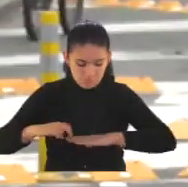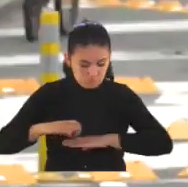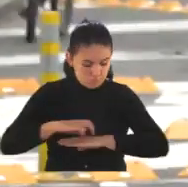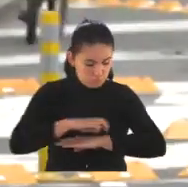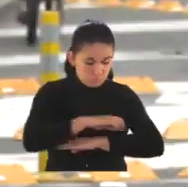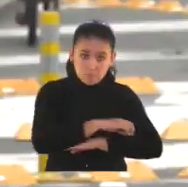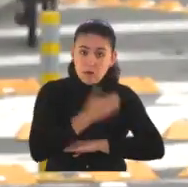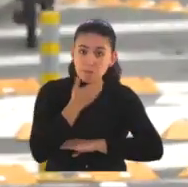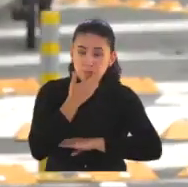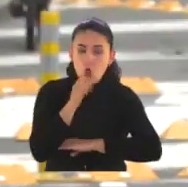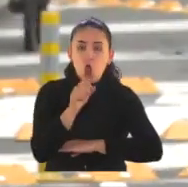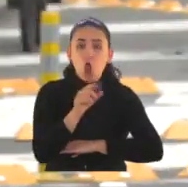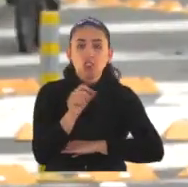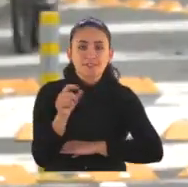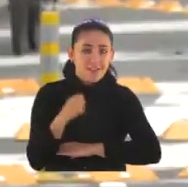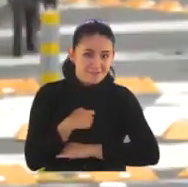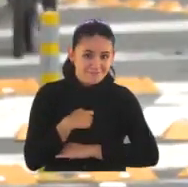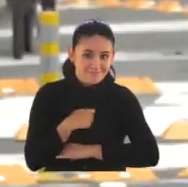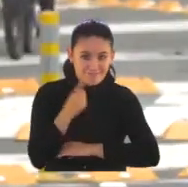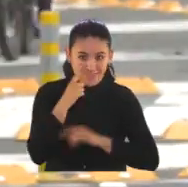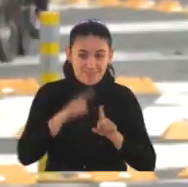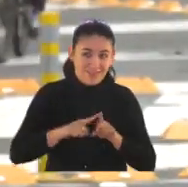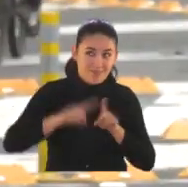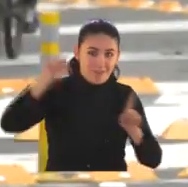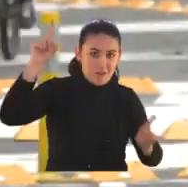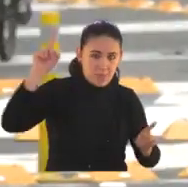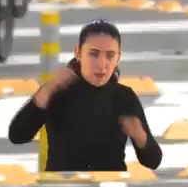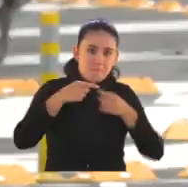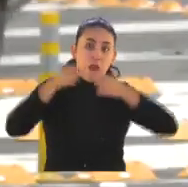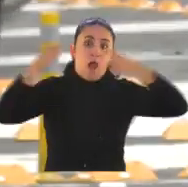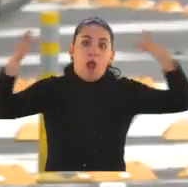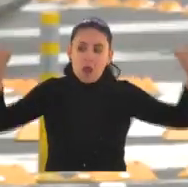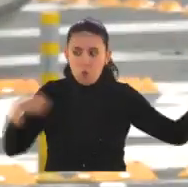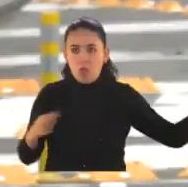solamente 11 metros. Ahí es que van a agilizar esas estrategias.